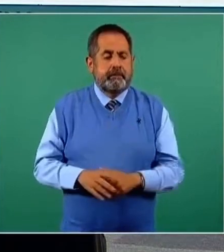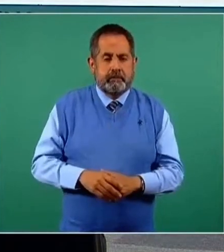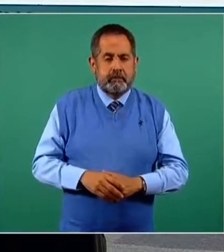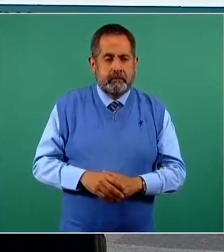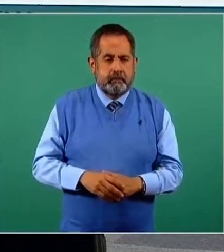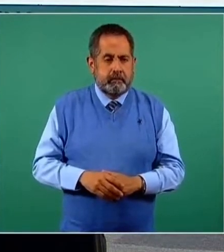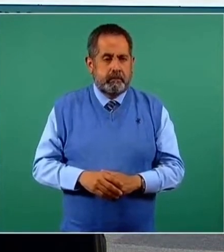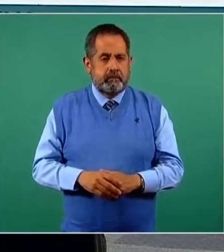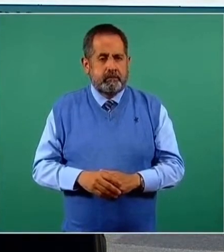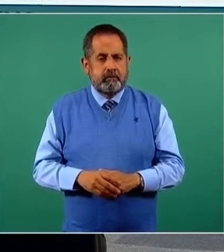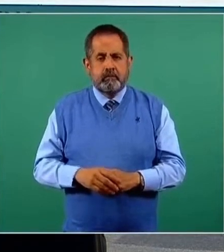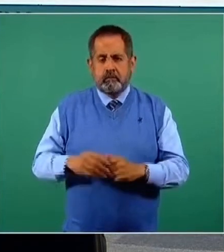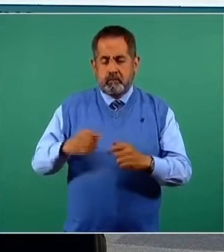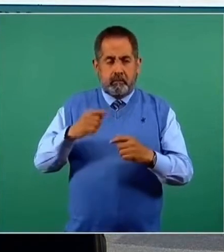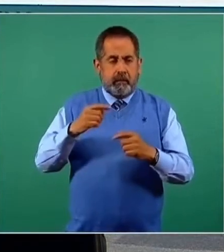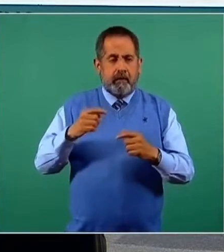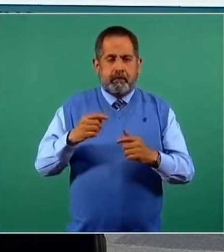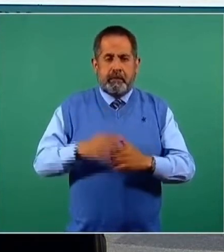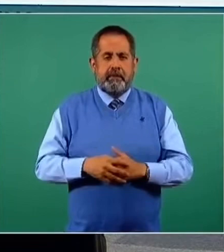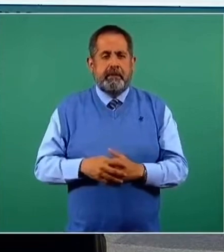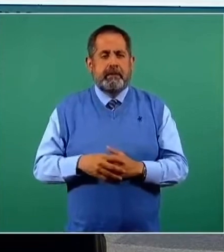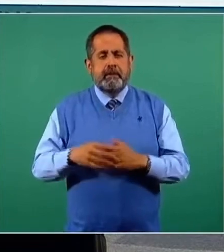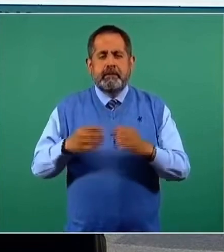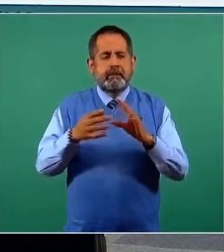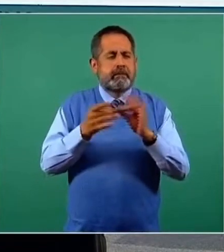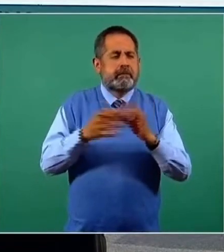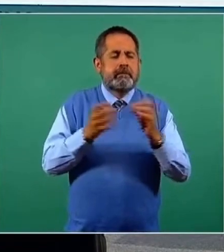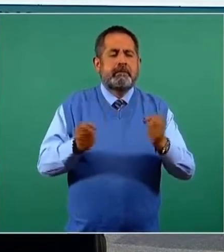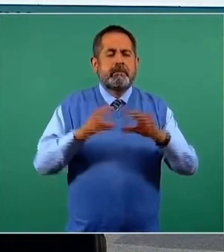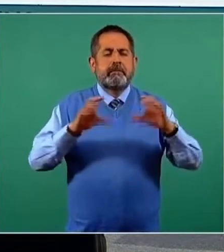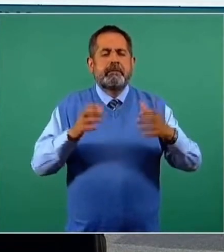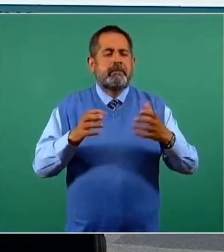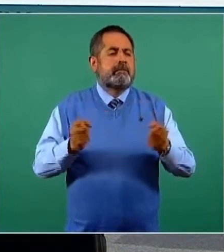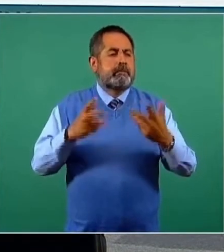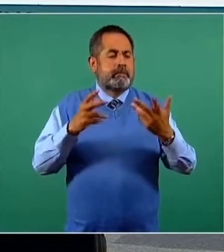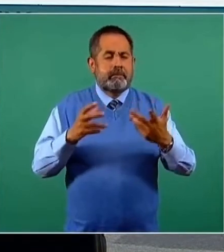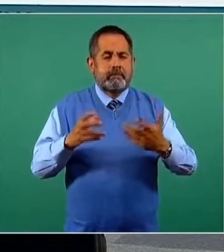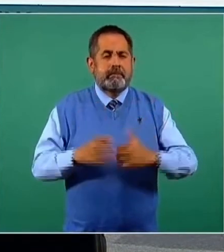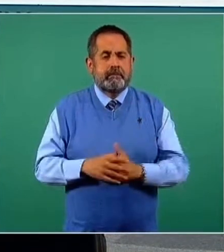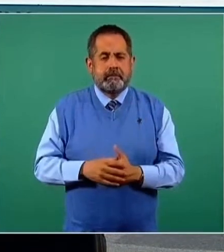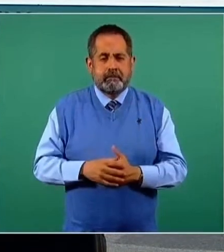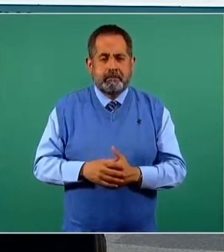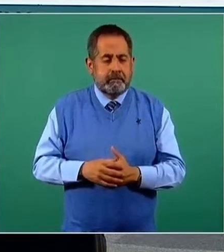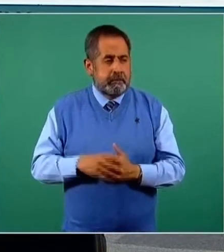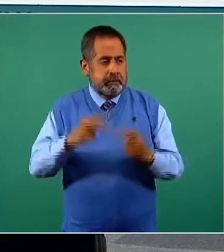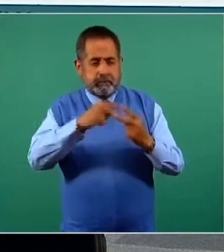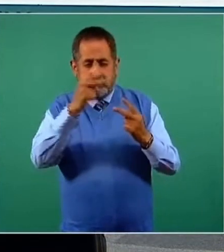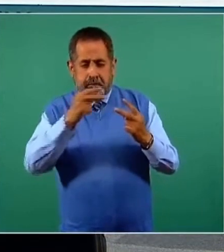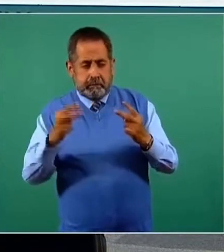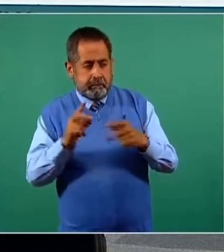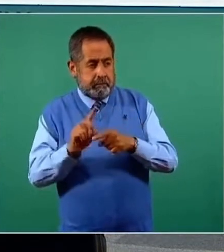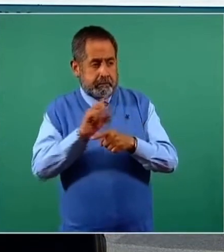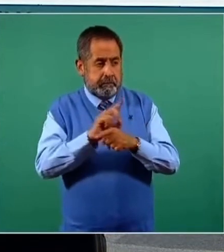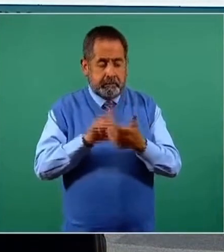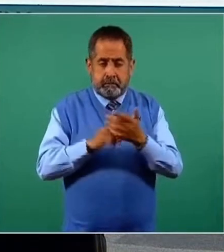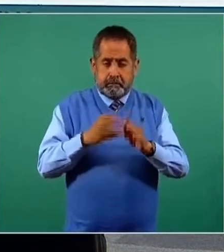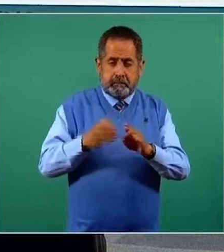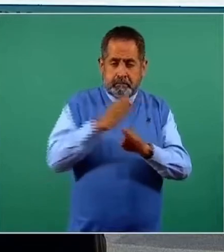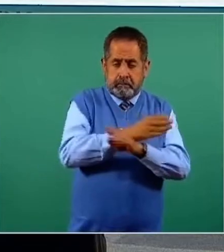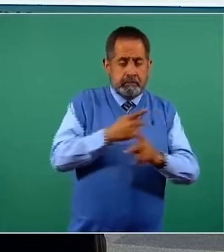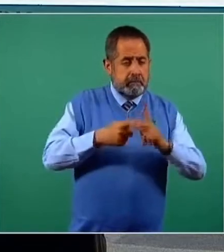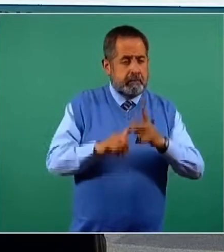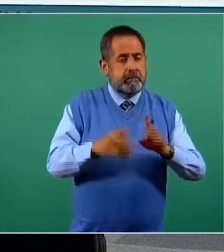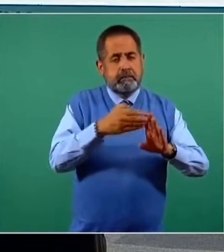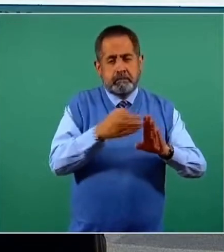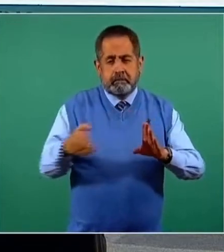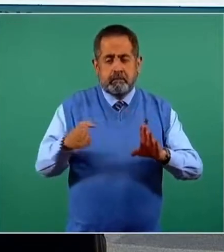bueno, están ya distribuidas en lo que es el histórico del comportamiento de la epidemia desde que esta inició